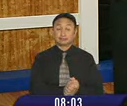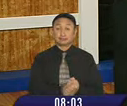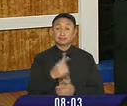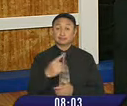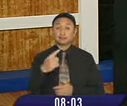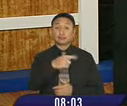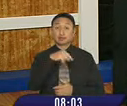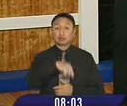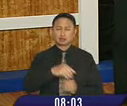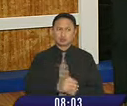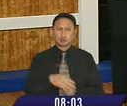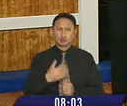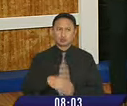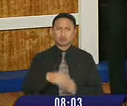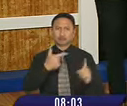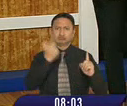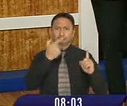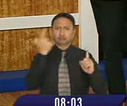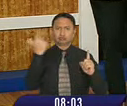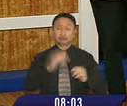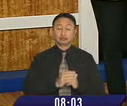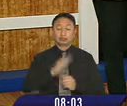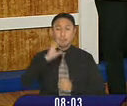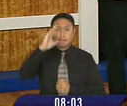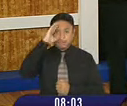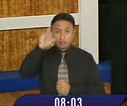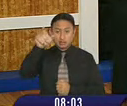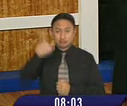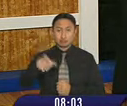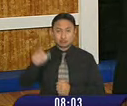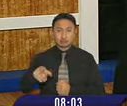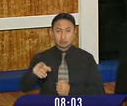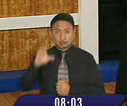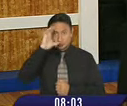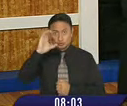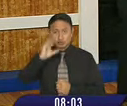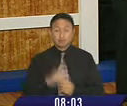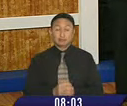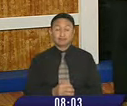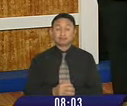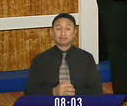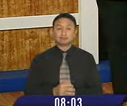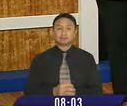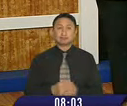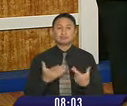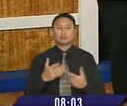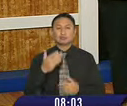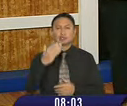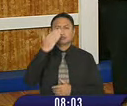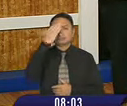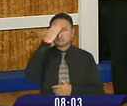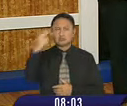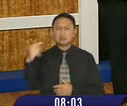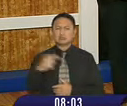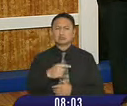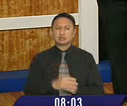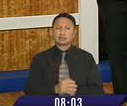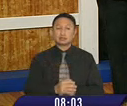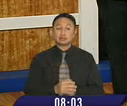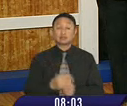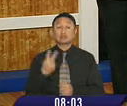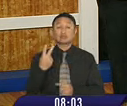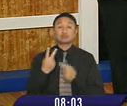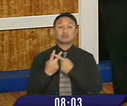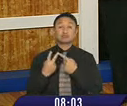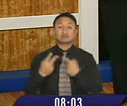imagino, varios impactos de bala. La policía está tras la búsqueda de los responsables. Así es, y se conoce hasta el momento preliminarmente que ellos se